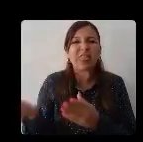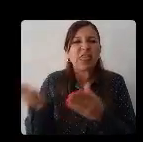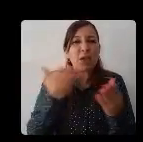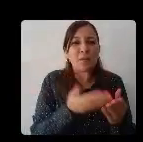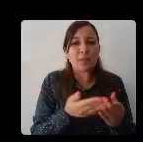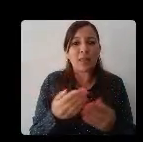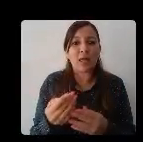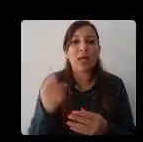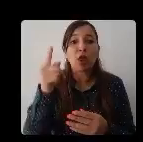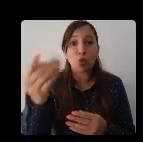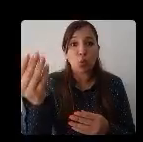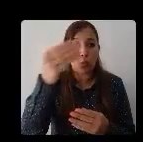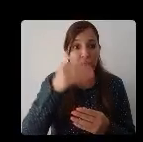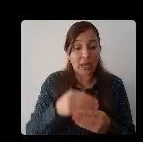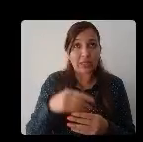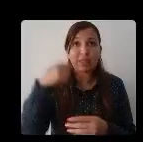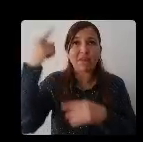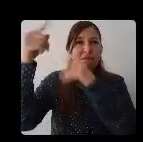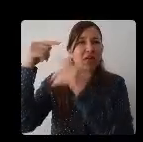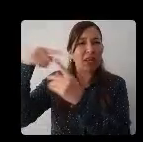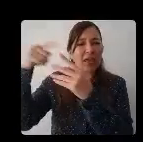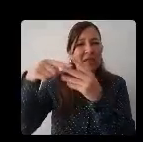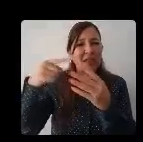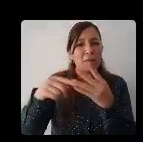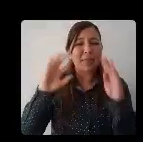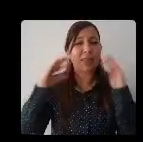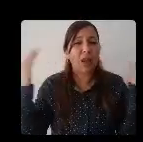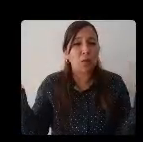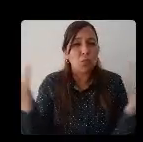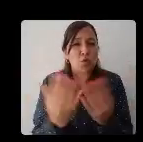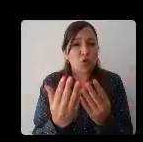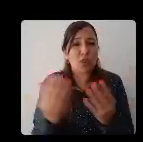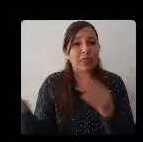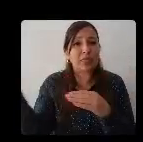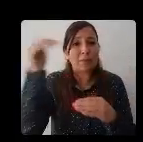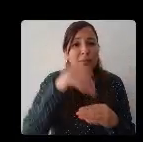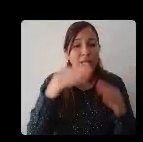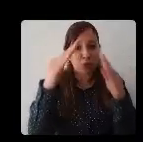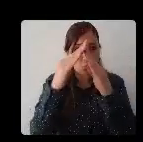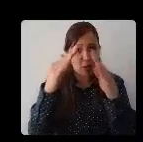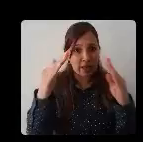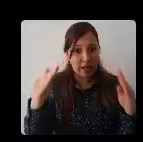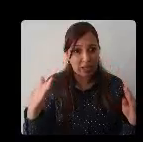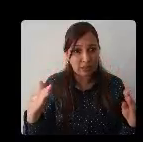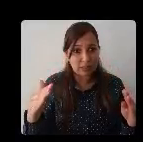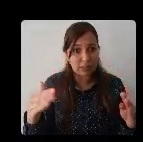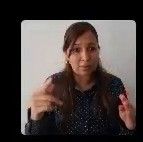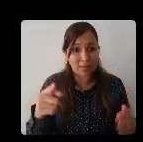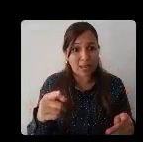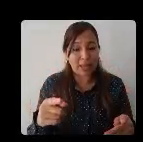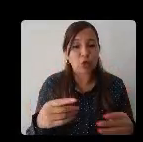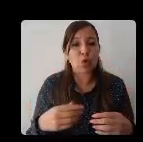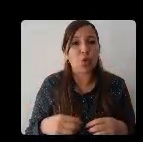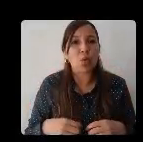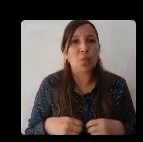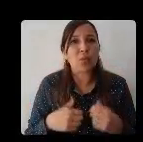mundo. Nosotros compartimos nuestras experiencias únicas e inolvidables con